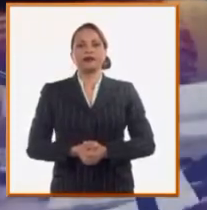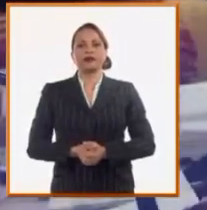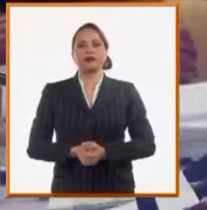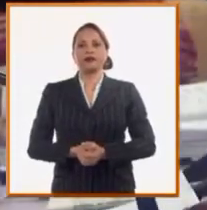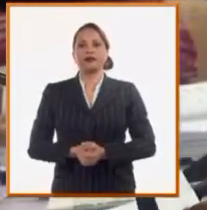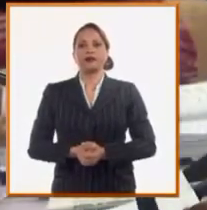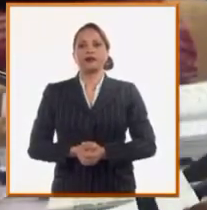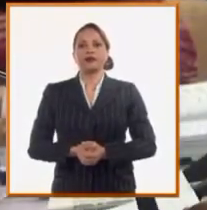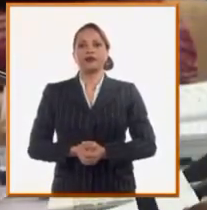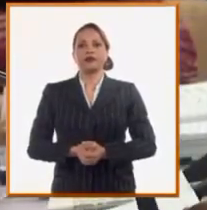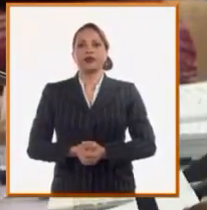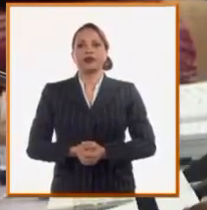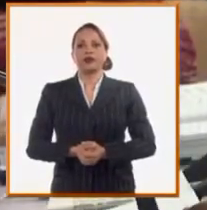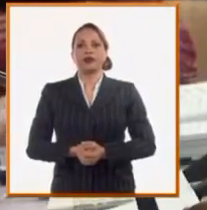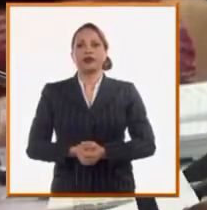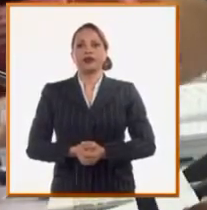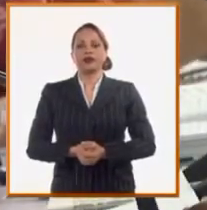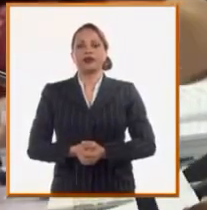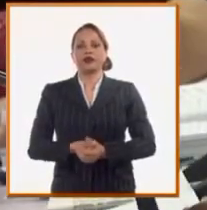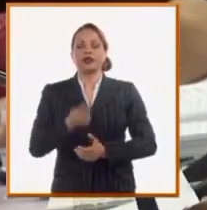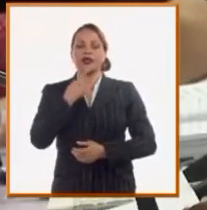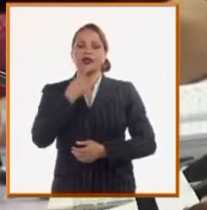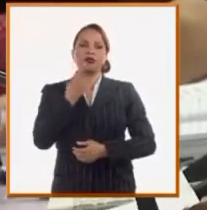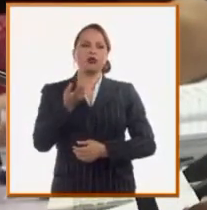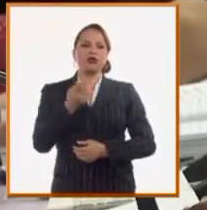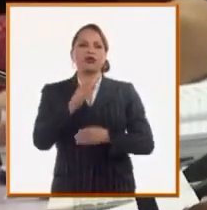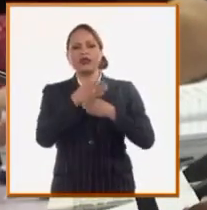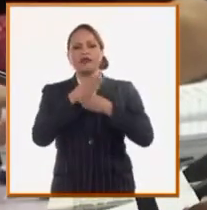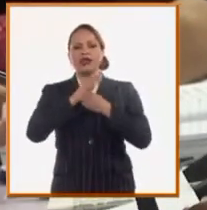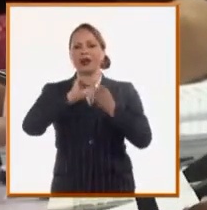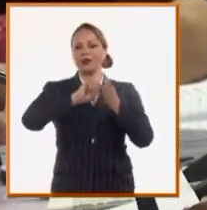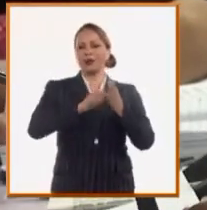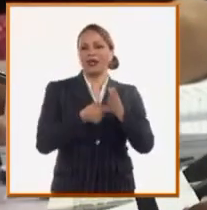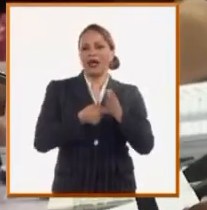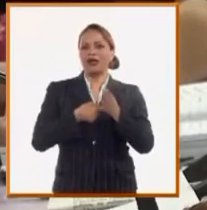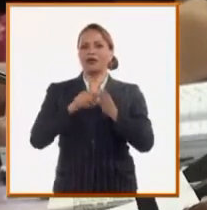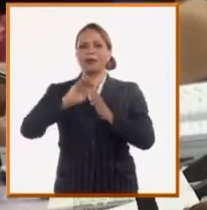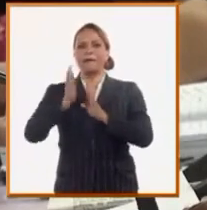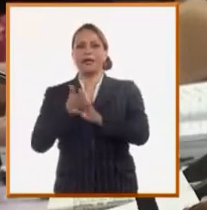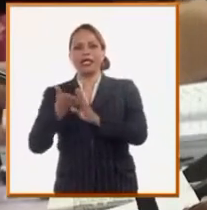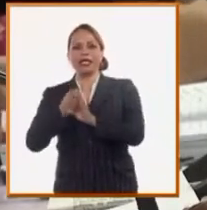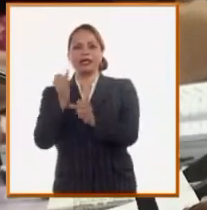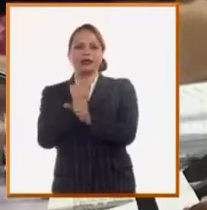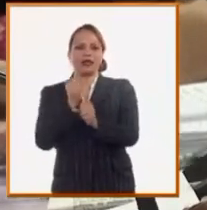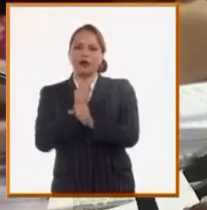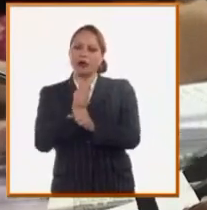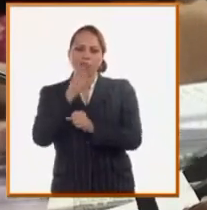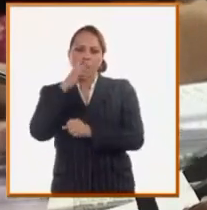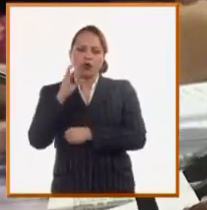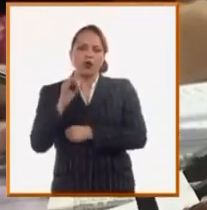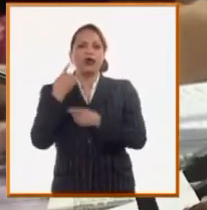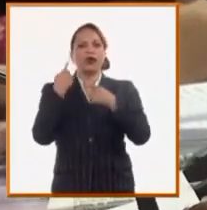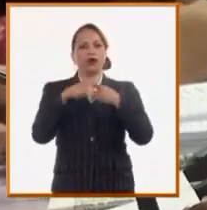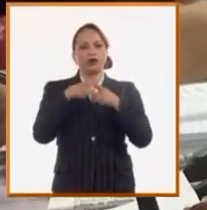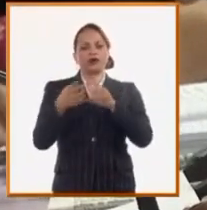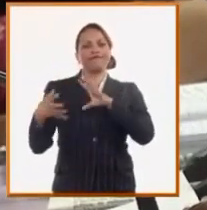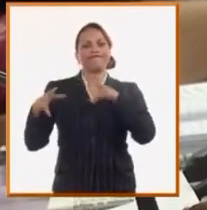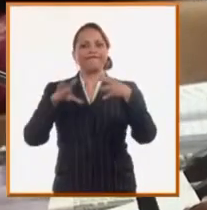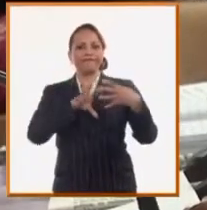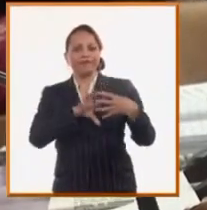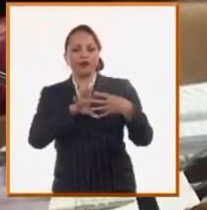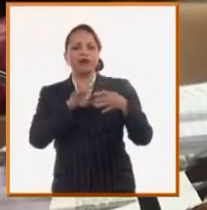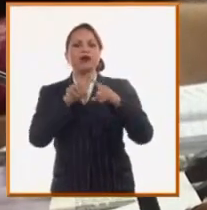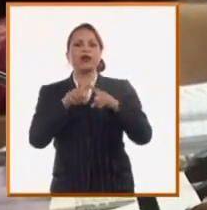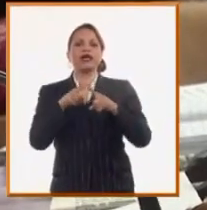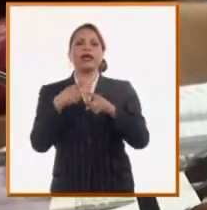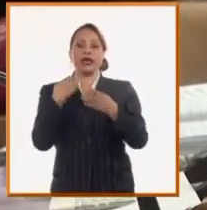allá de los expedientes laborales, el contrato, que vaya a ajustarse a los sistemas productivos de gestión en el